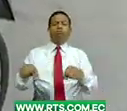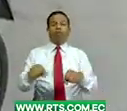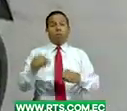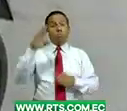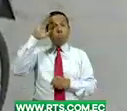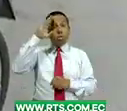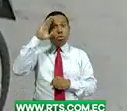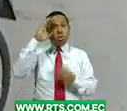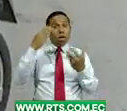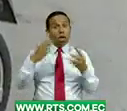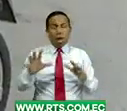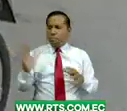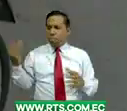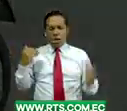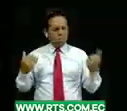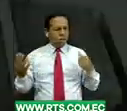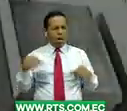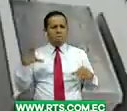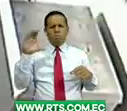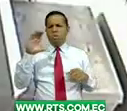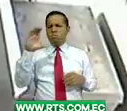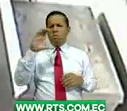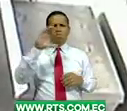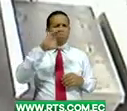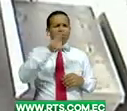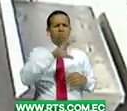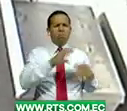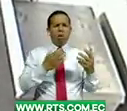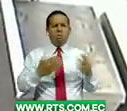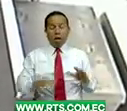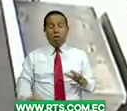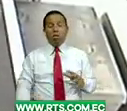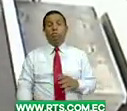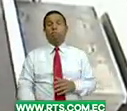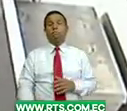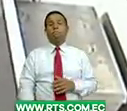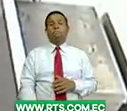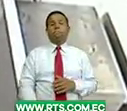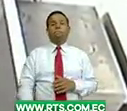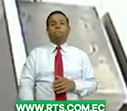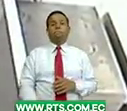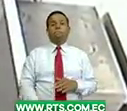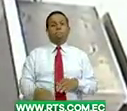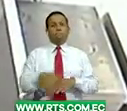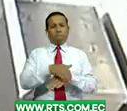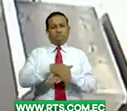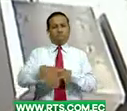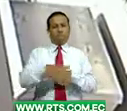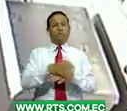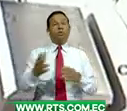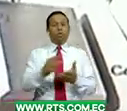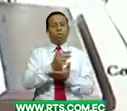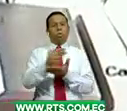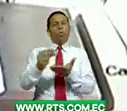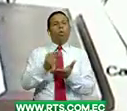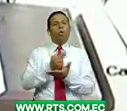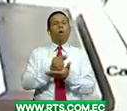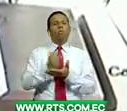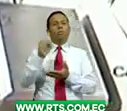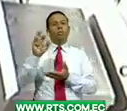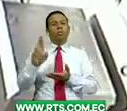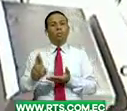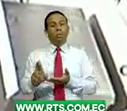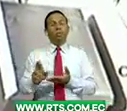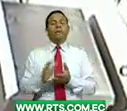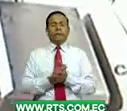búsqueda justamente de esta motocicleta. Quienes laboran a diario junto a la avenida Abdón Calderón del Guasmo Sur narran que no es el primer